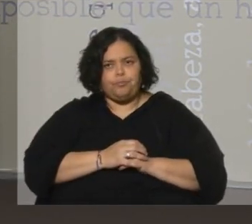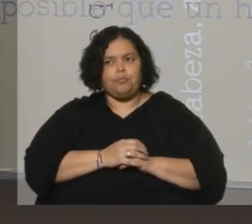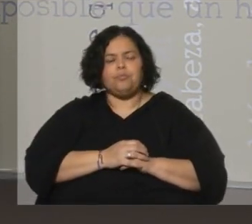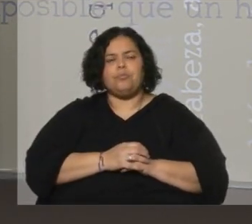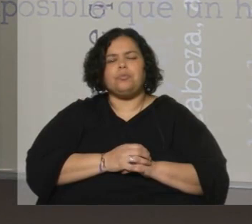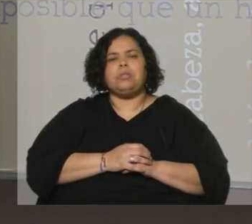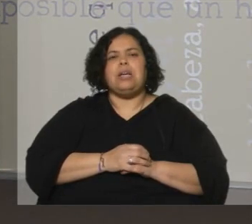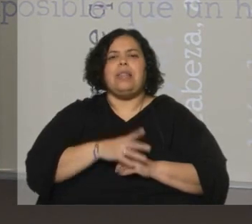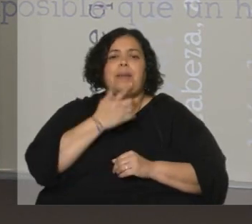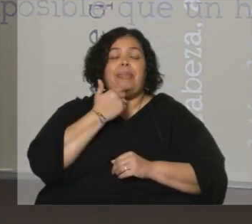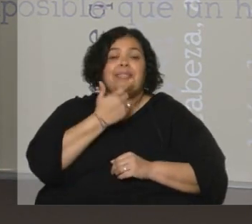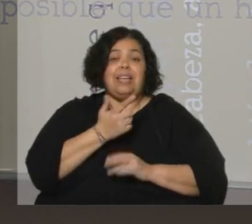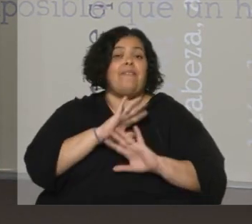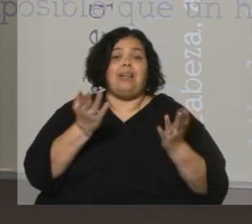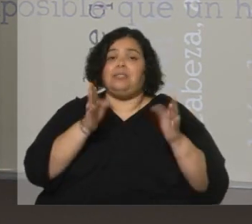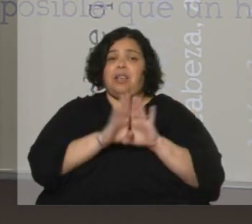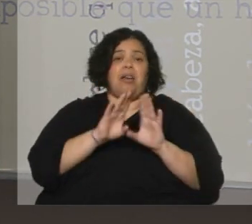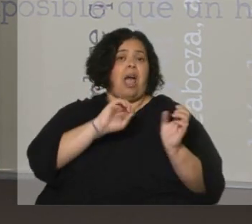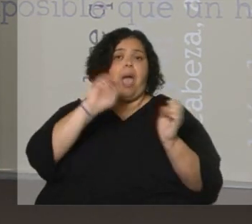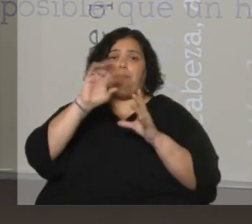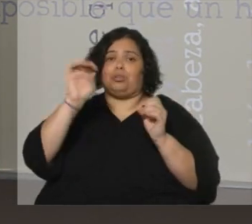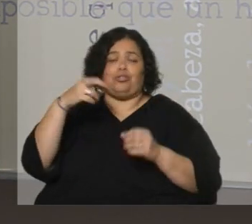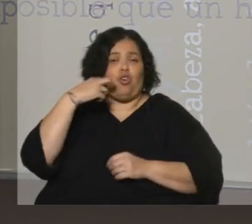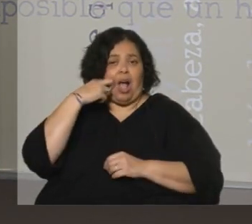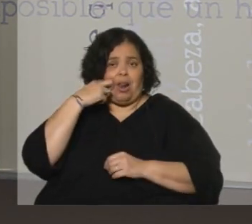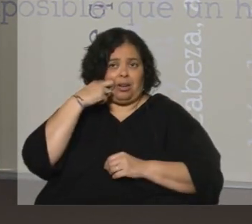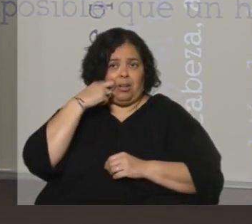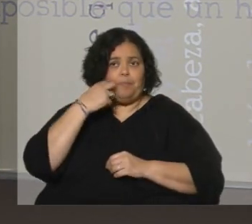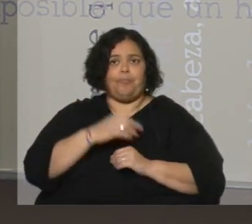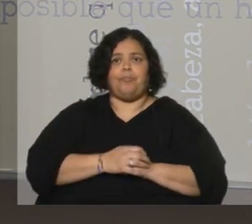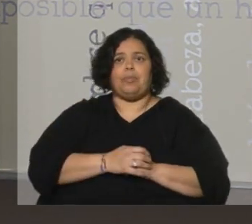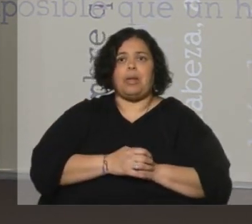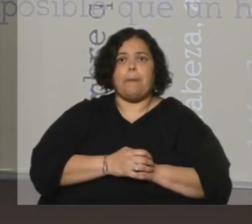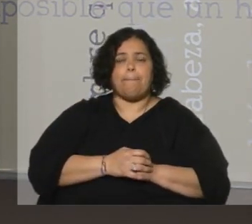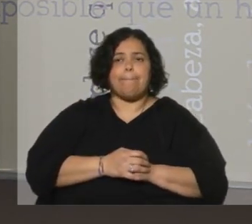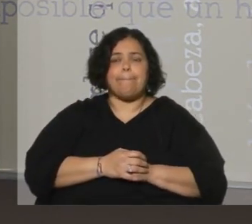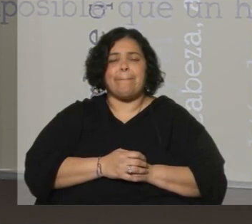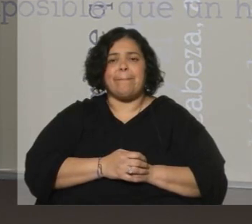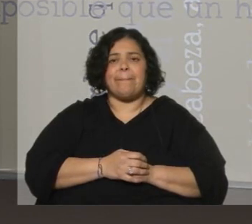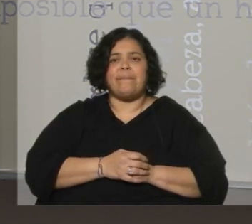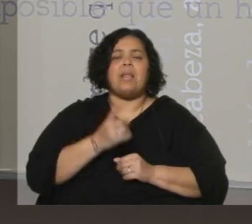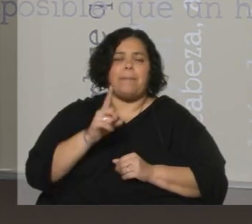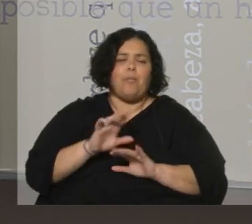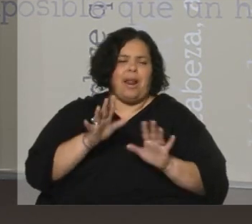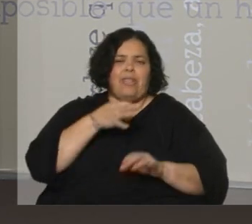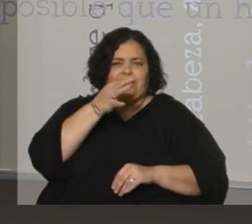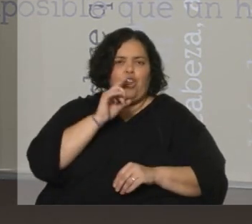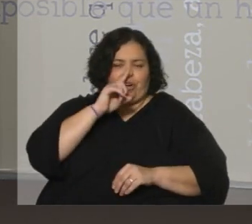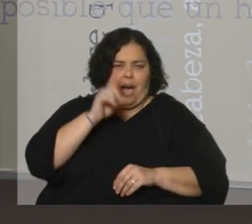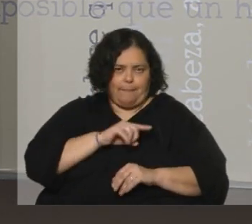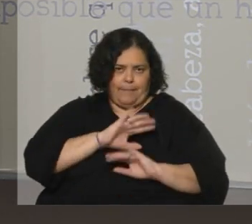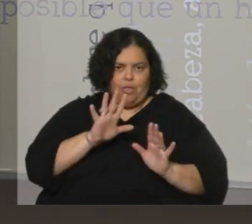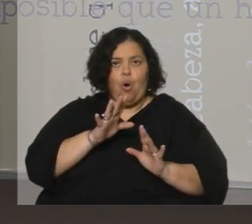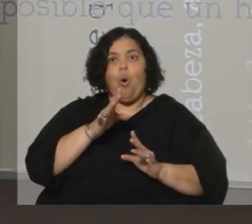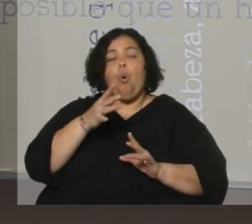cerraban las exportaciones de carne de vuelta eso anunciaron y dieron marcha atrás anci atrás pero para hablar rápidamente un novillo que está pronto para